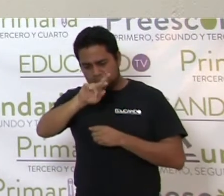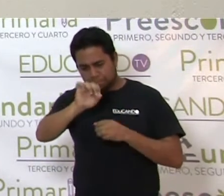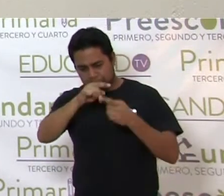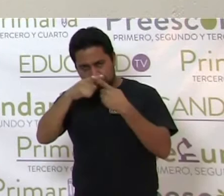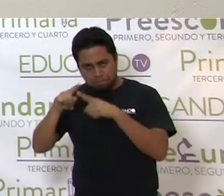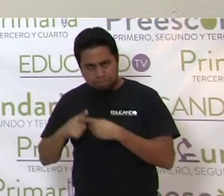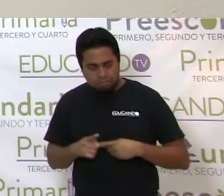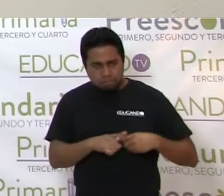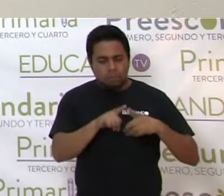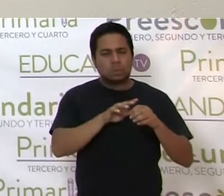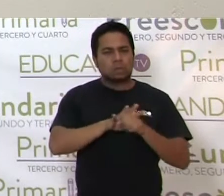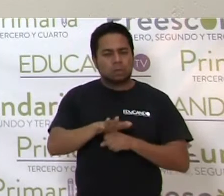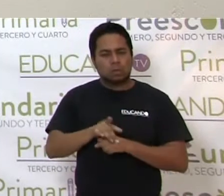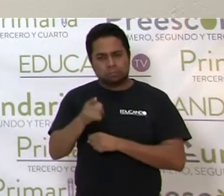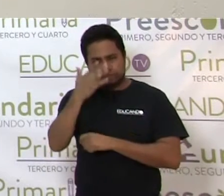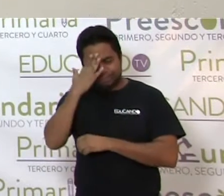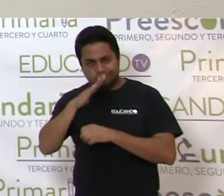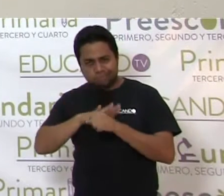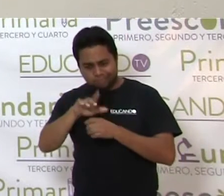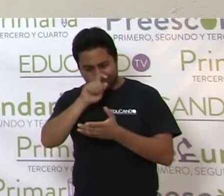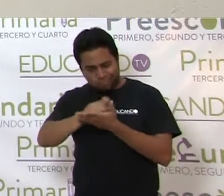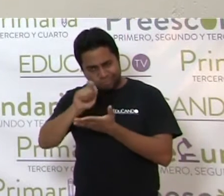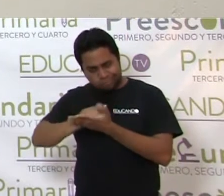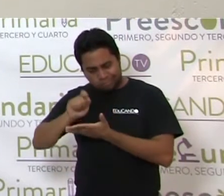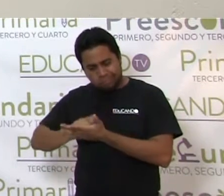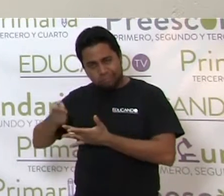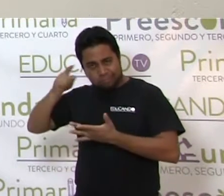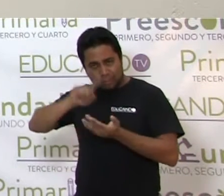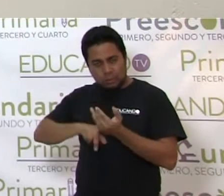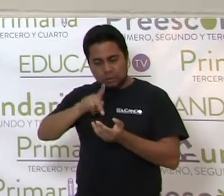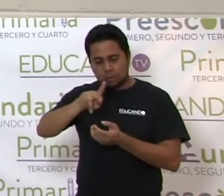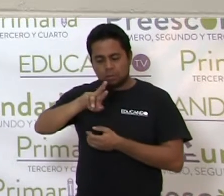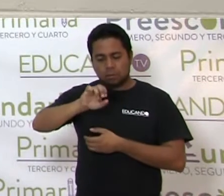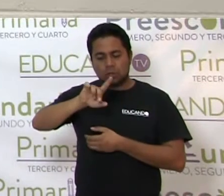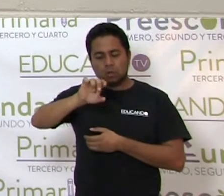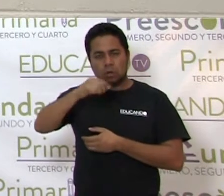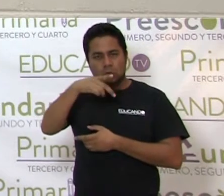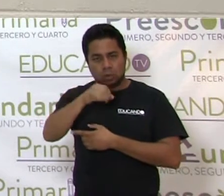¿Saben qué es lo que tiene que escribirse en un prólogo?